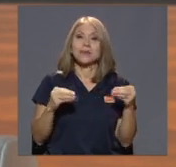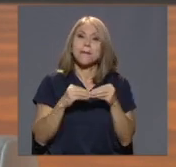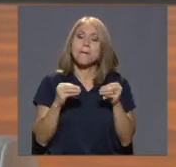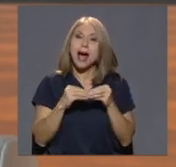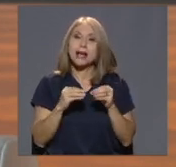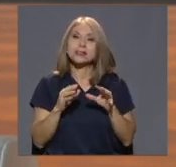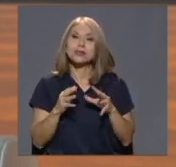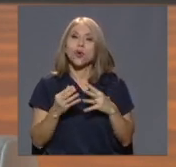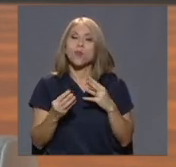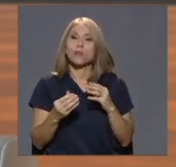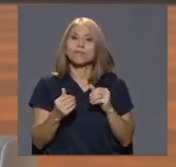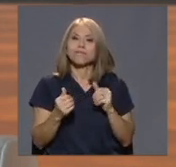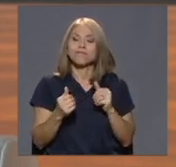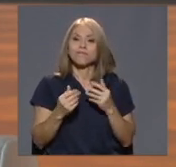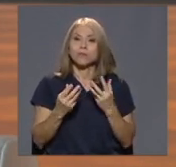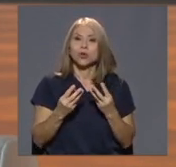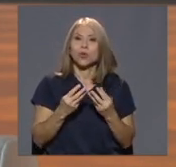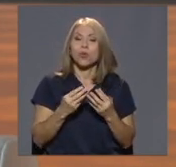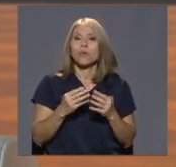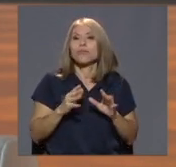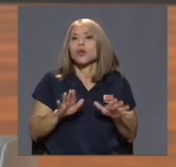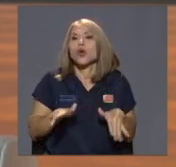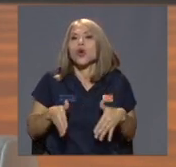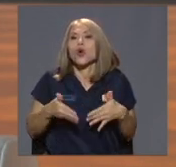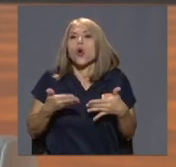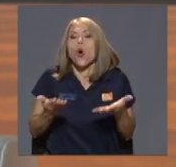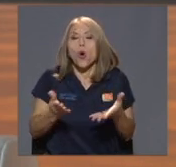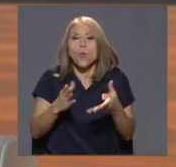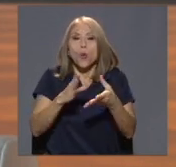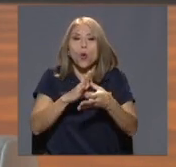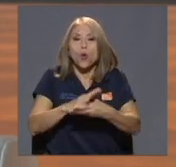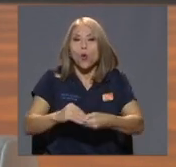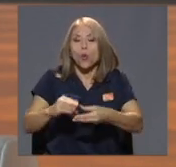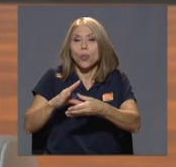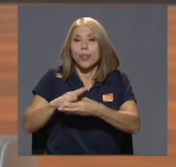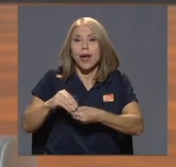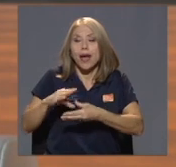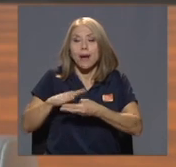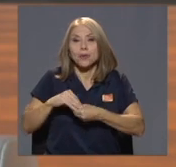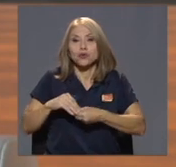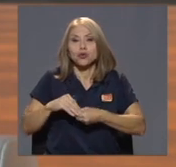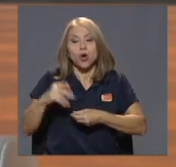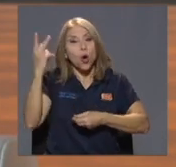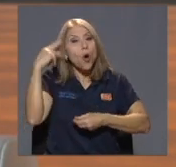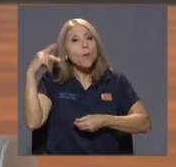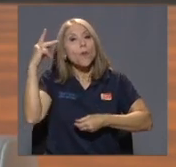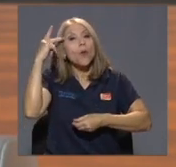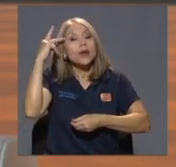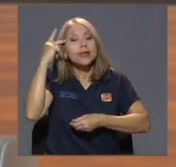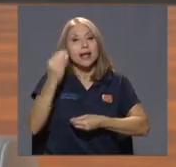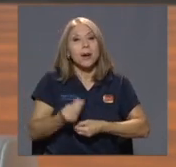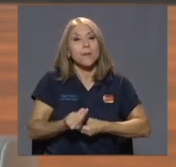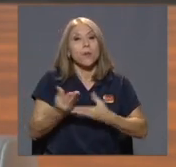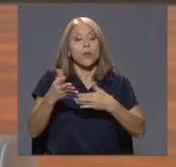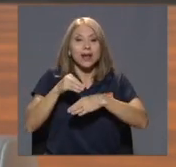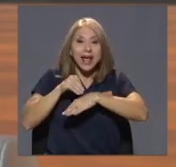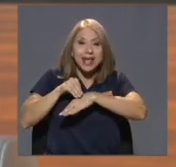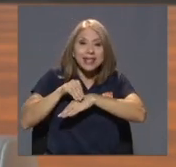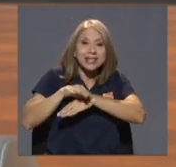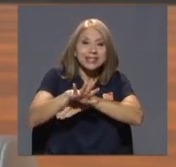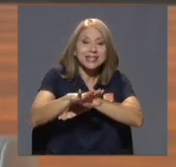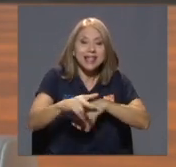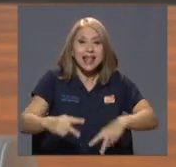de cómo contamos, cómo incide la política pública en la vida cotidiana de las